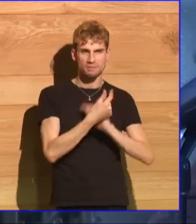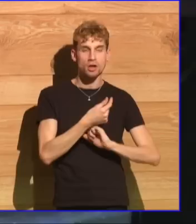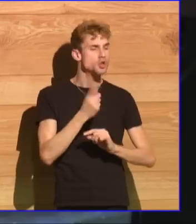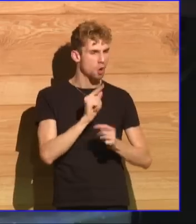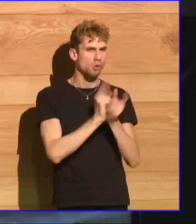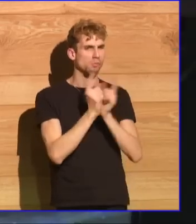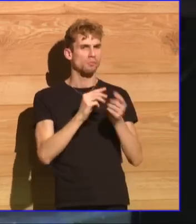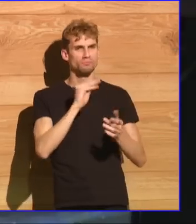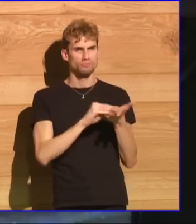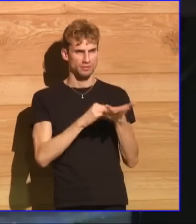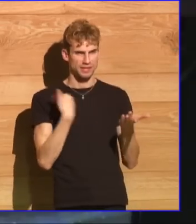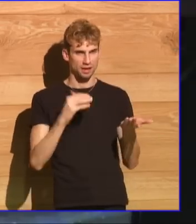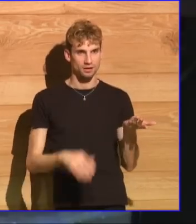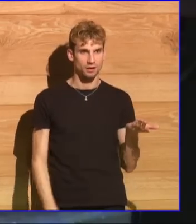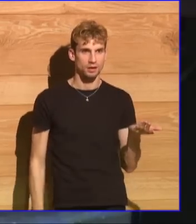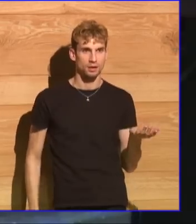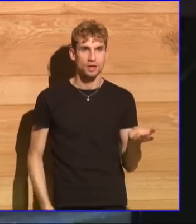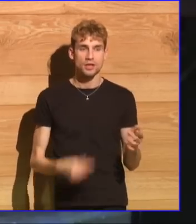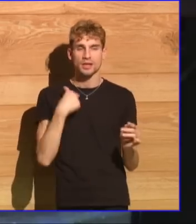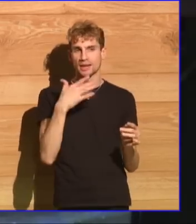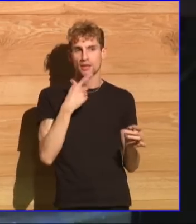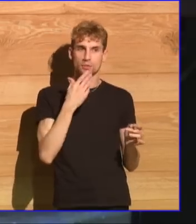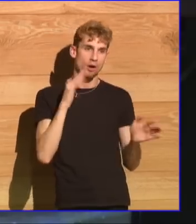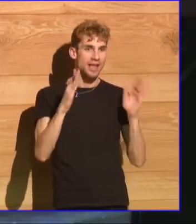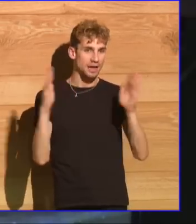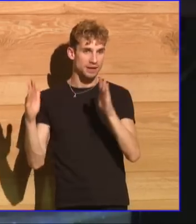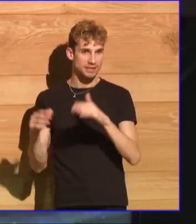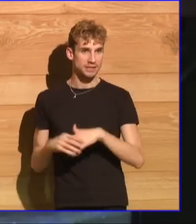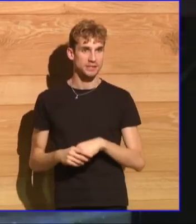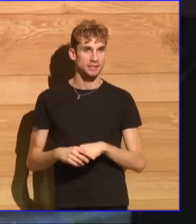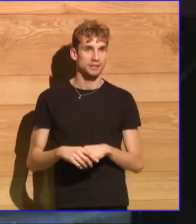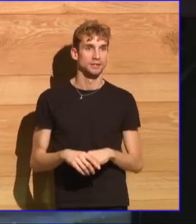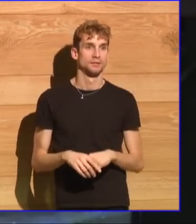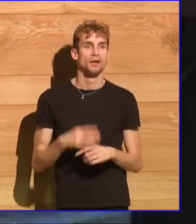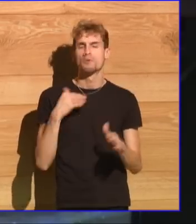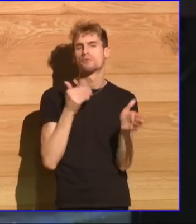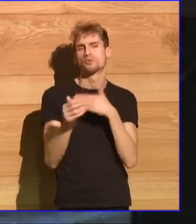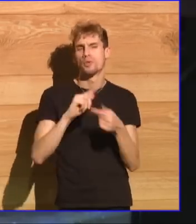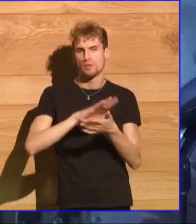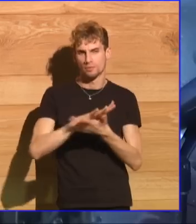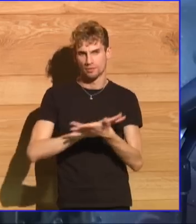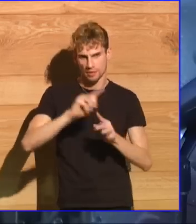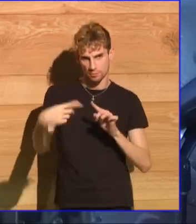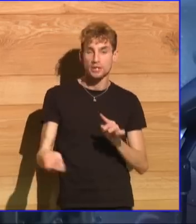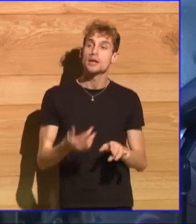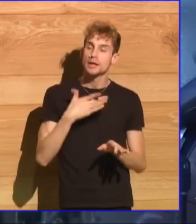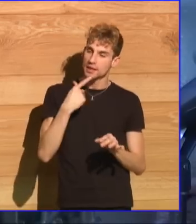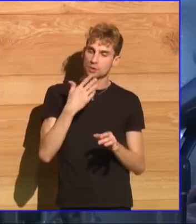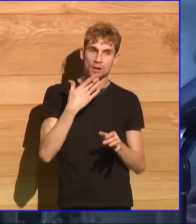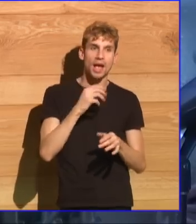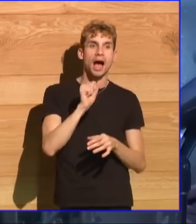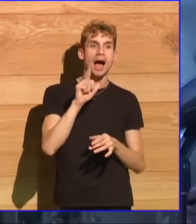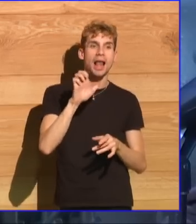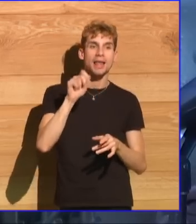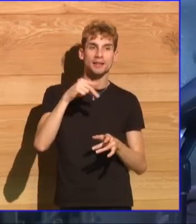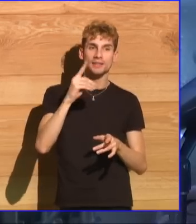veces, Hablo como de etapas. Es cuando conoció, Quiero decir, ya hablaremos cuando después. cambiaría después de Alain Daviau, creo que